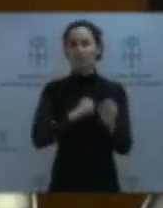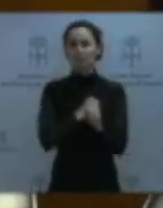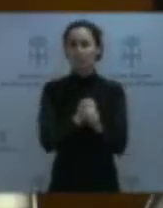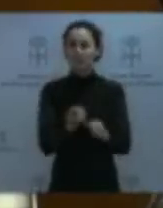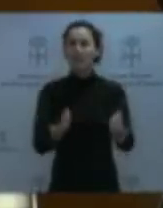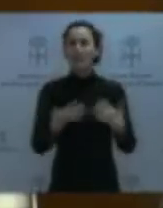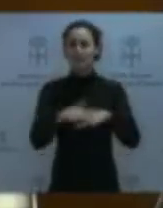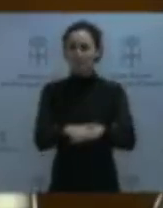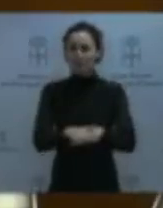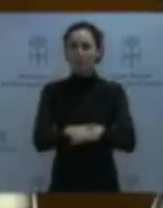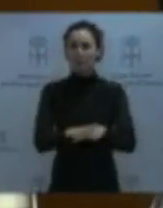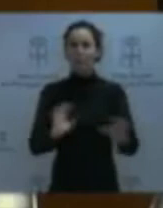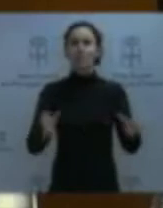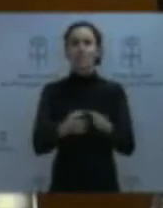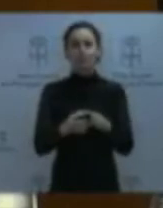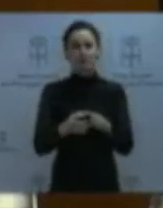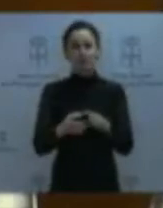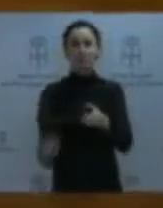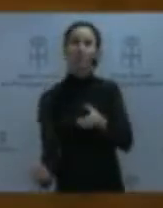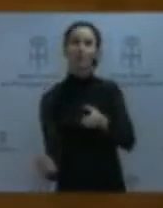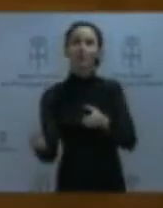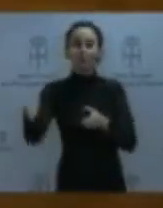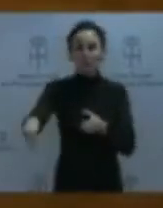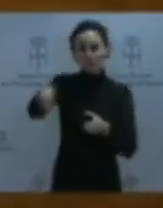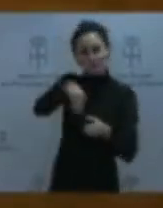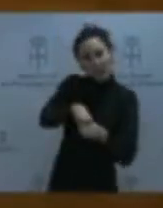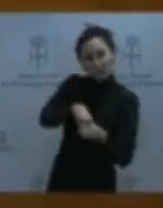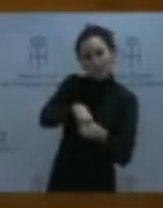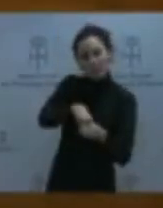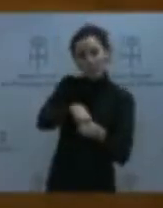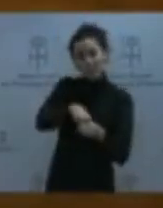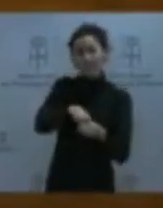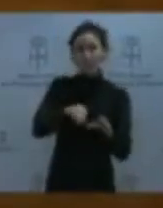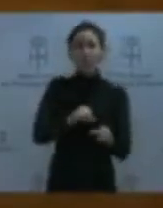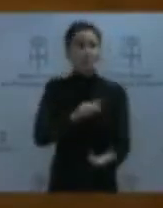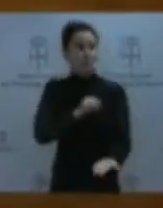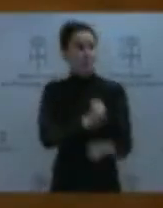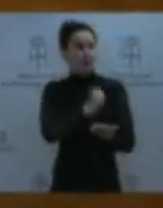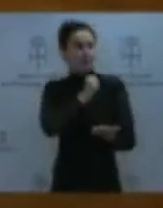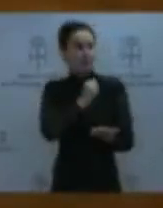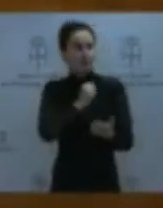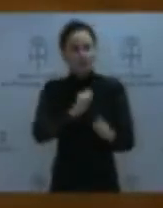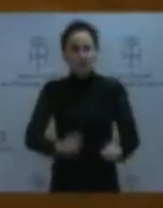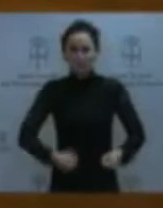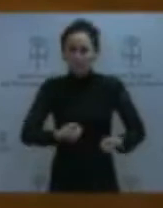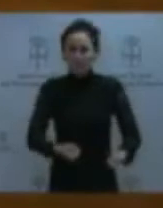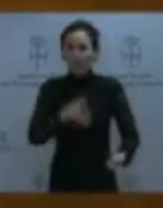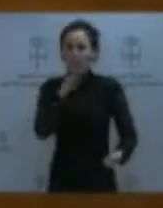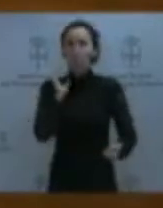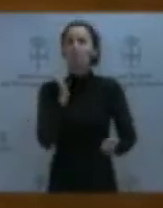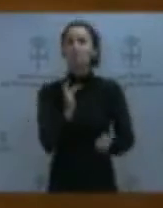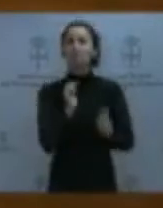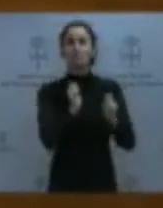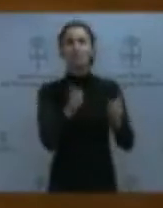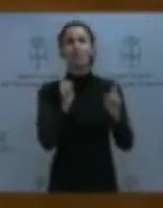integración de colectivos marginados y, por supuesto, al respeto a la huella ecológica. Estamos hablando de no favorecer simplemente a aquellas grandes